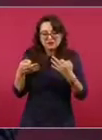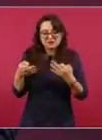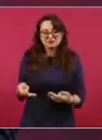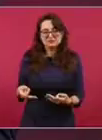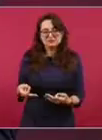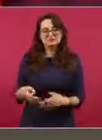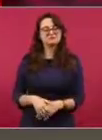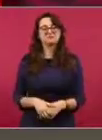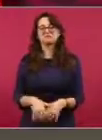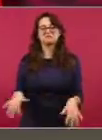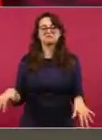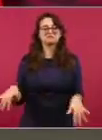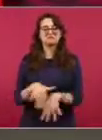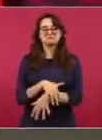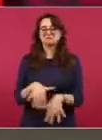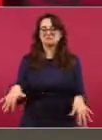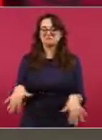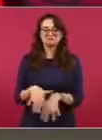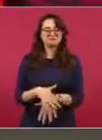de los medios de información,